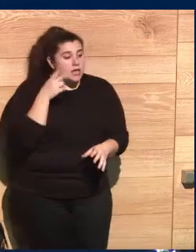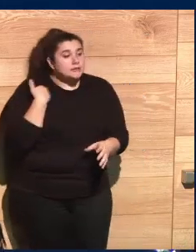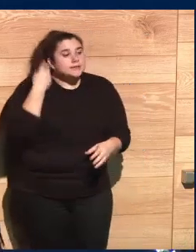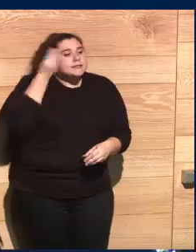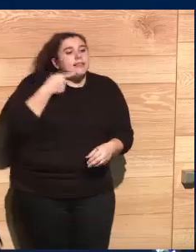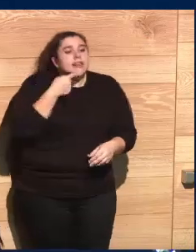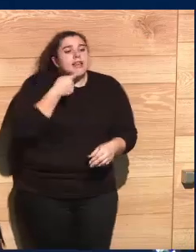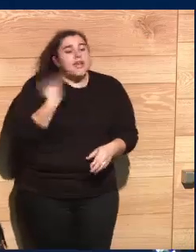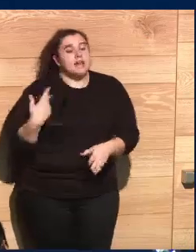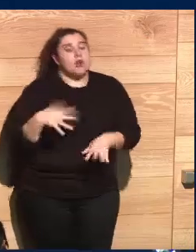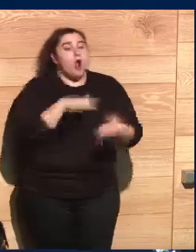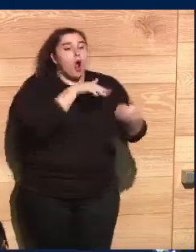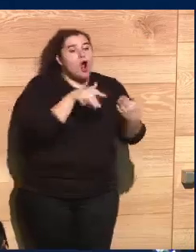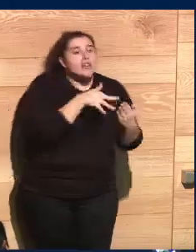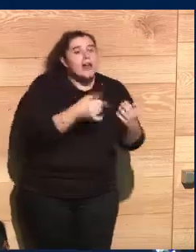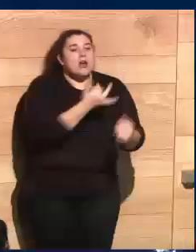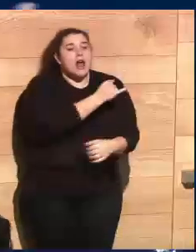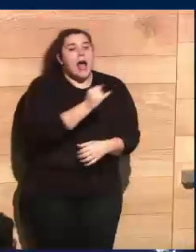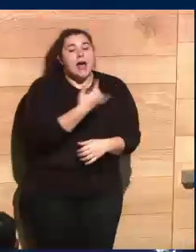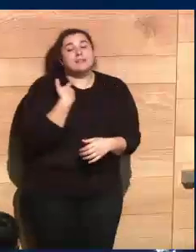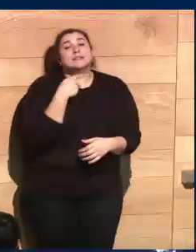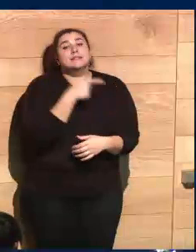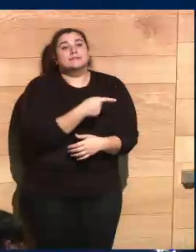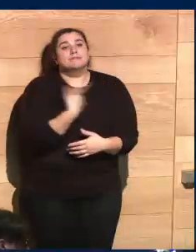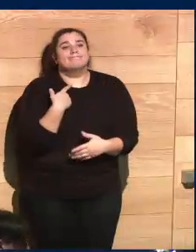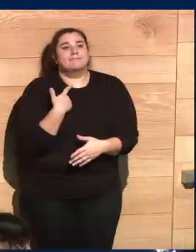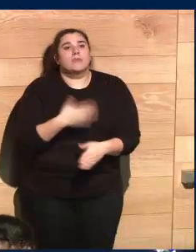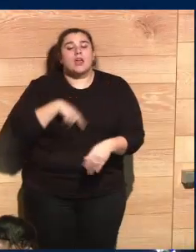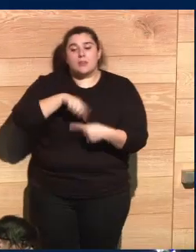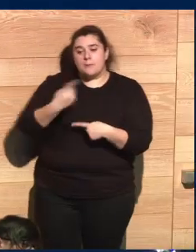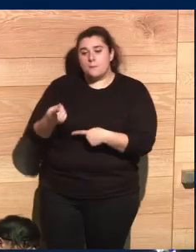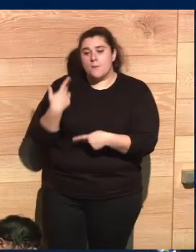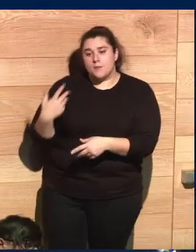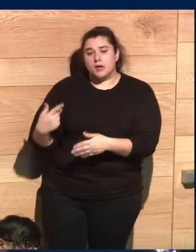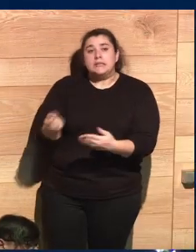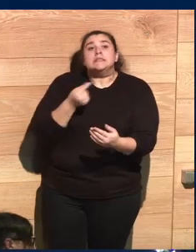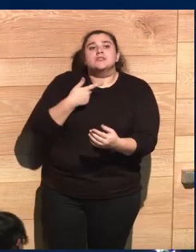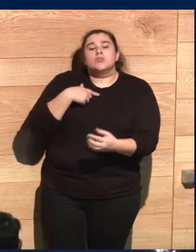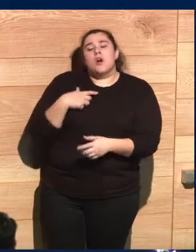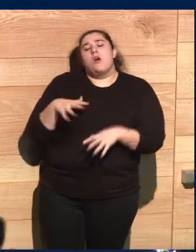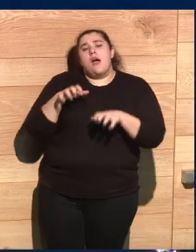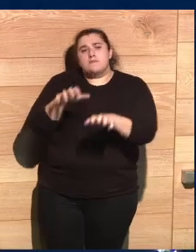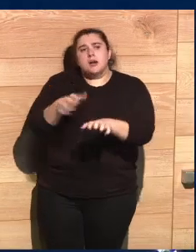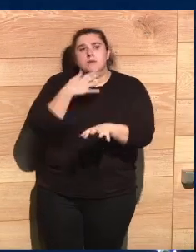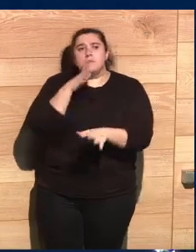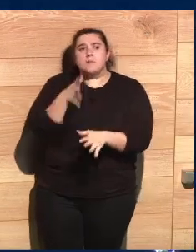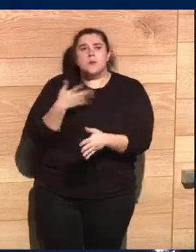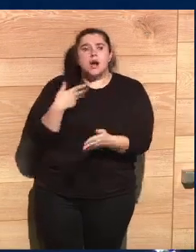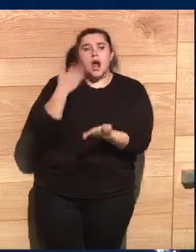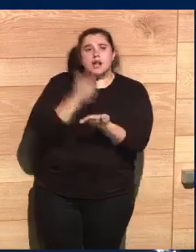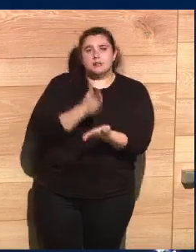ordenador, es el futuro, programar y demás. Me apuntaron a clases de Basic, aprendí un poco, qué horror, Go to